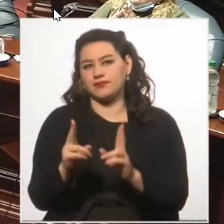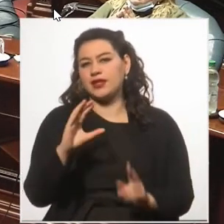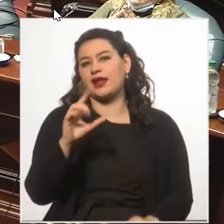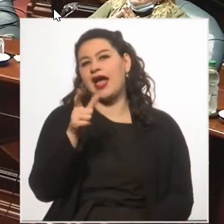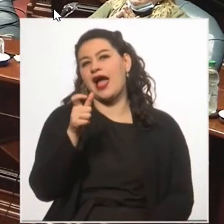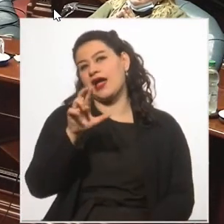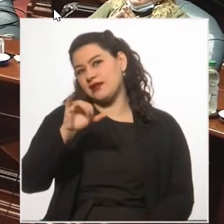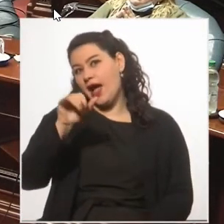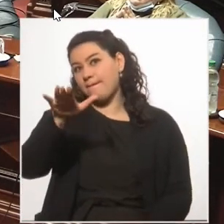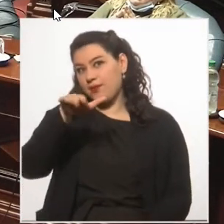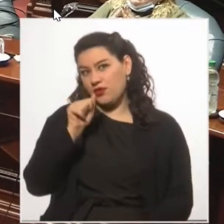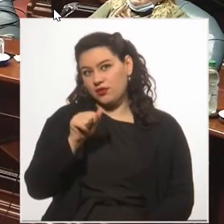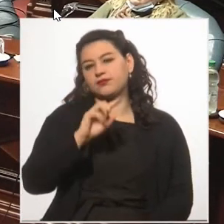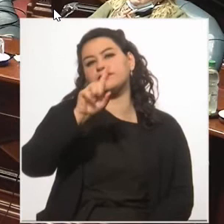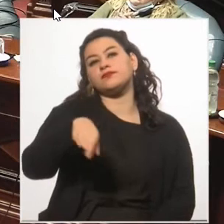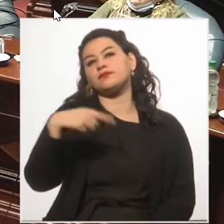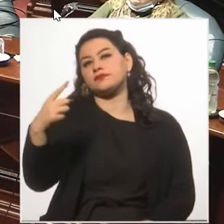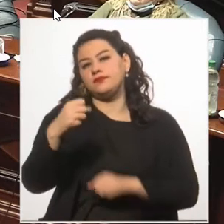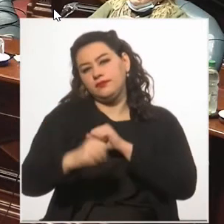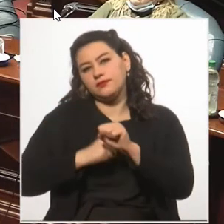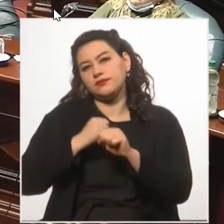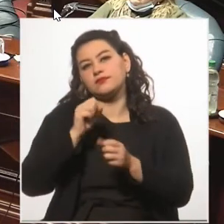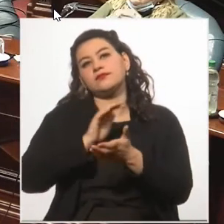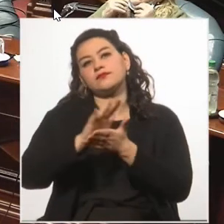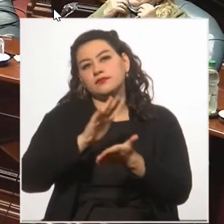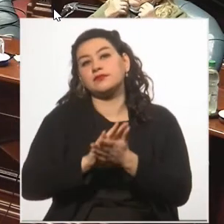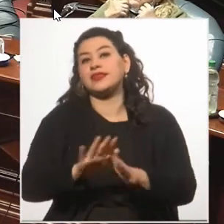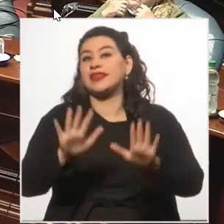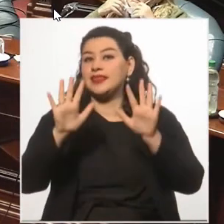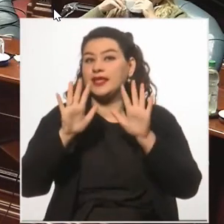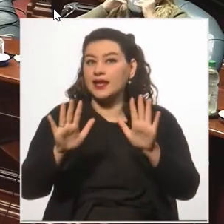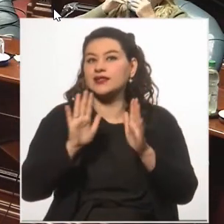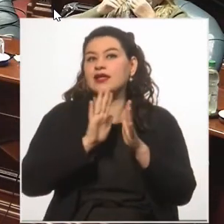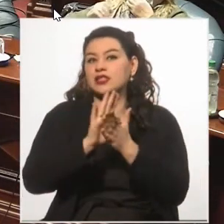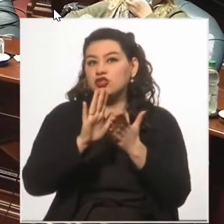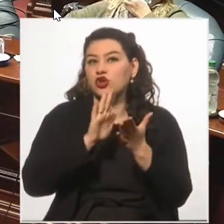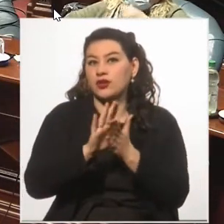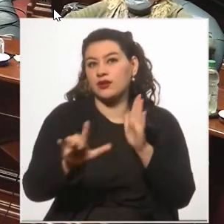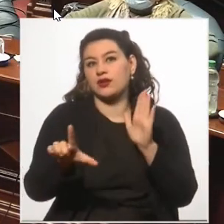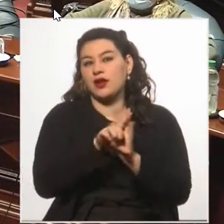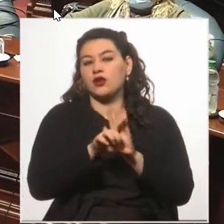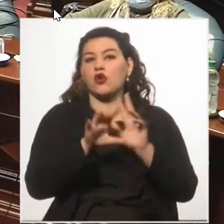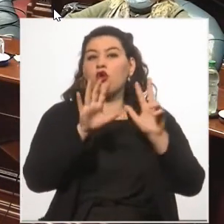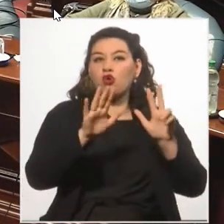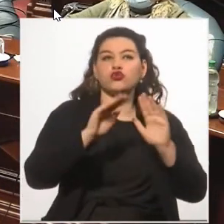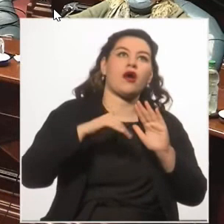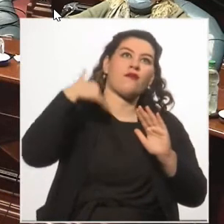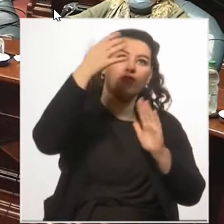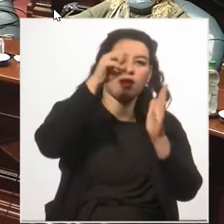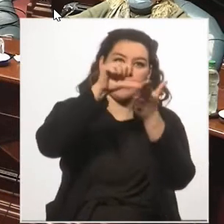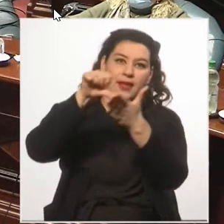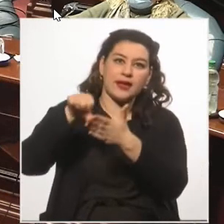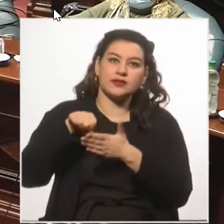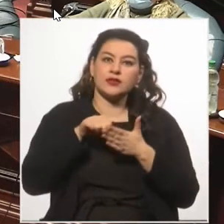Clarín. Y en los siguientes años se publicaron 10 ediciones legales, 8 fuera de frontera,